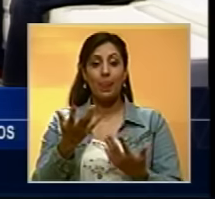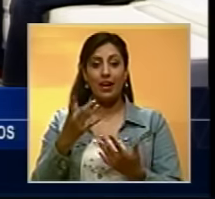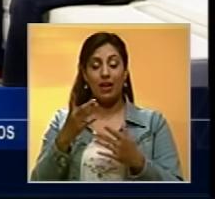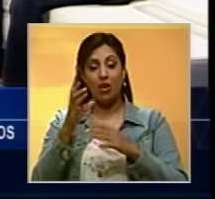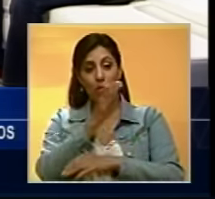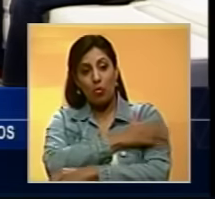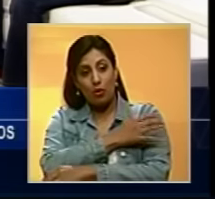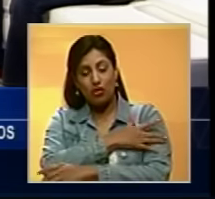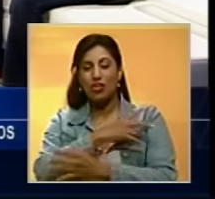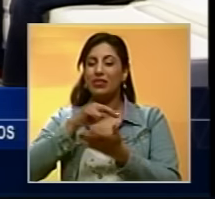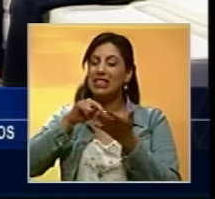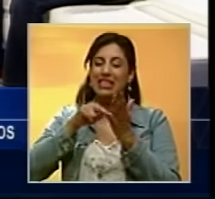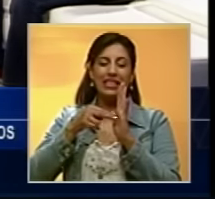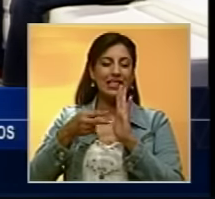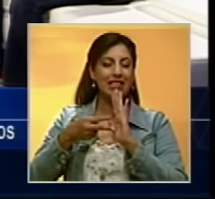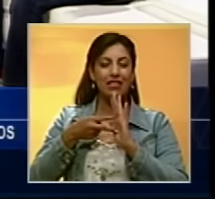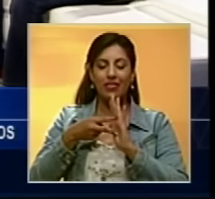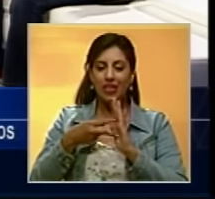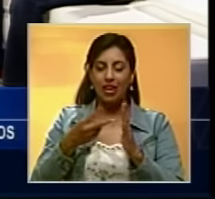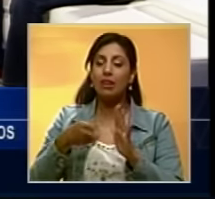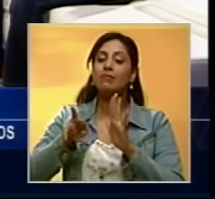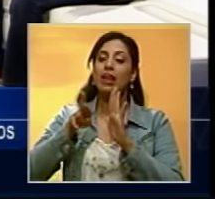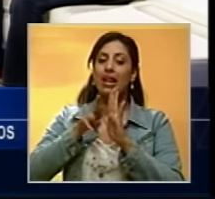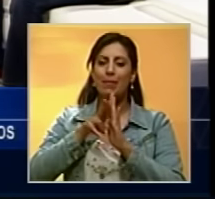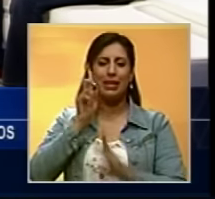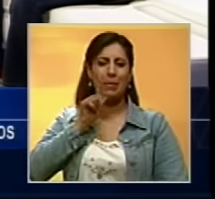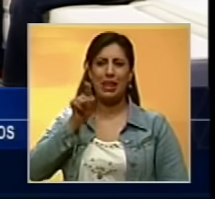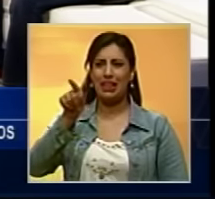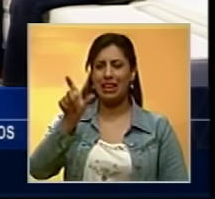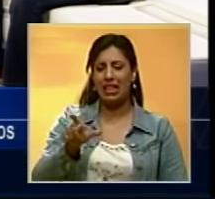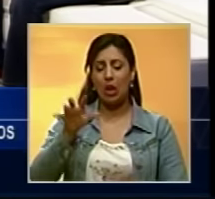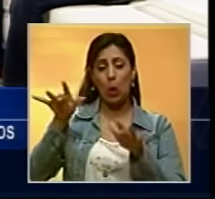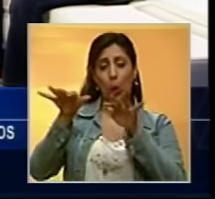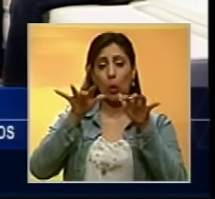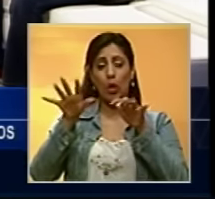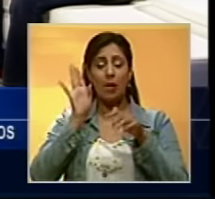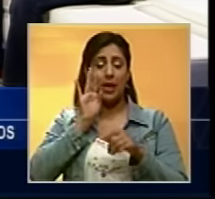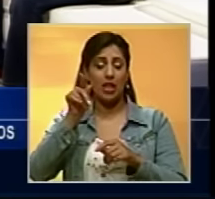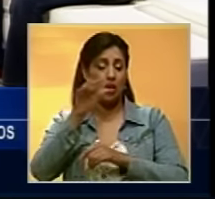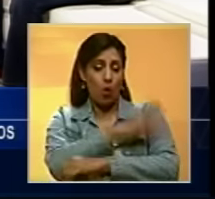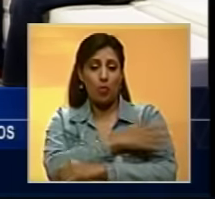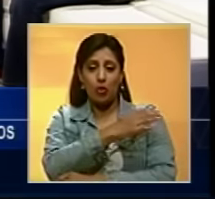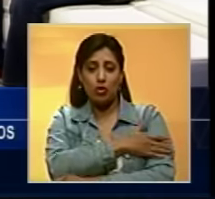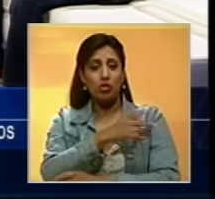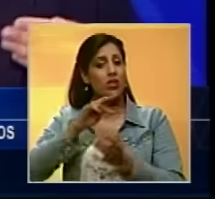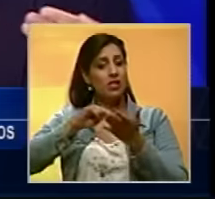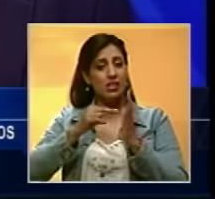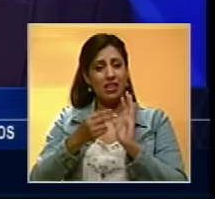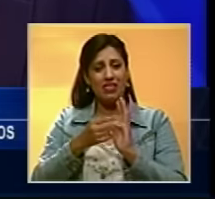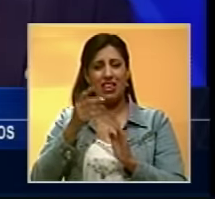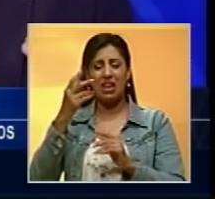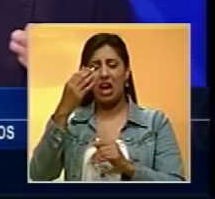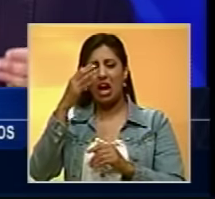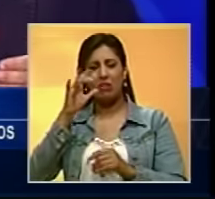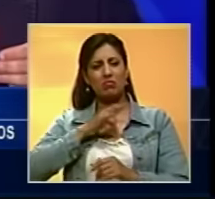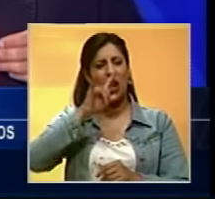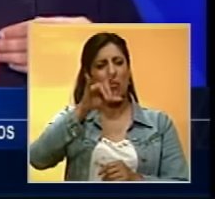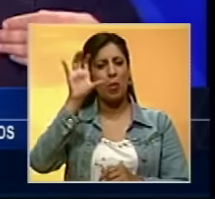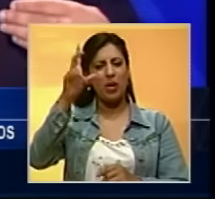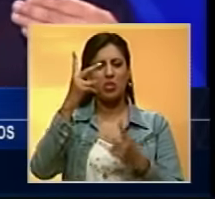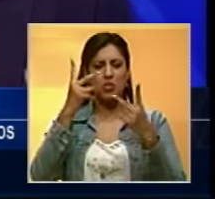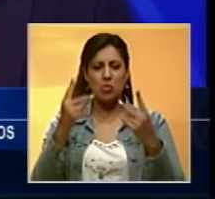derecha representa repito La mentira la manipulación y representa la antipatria